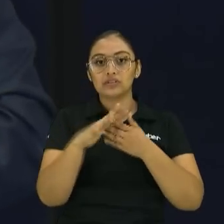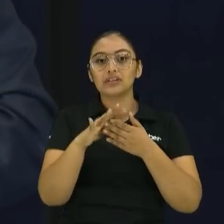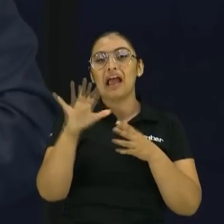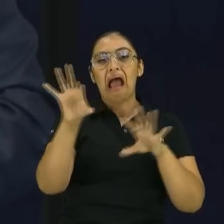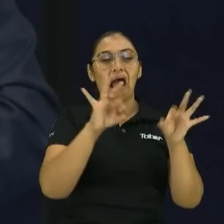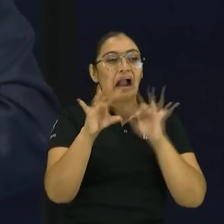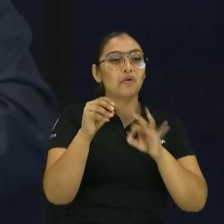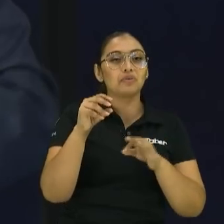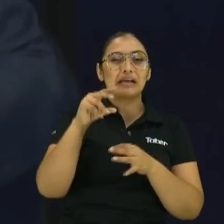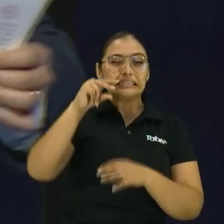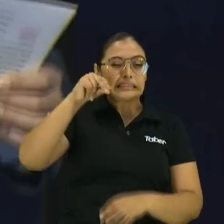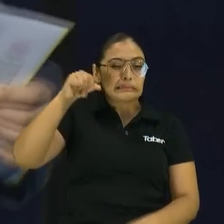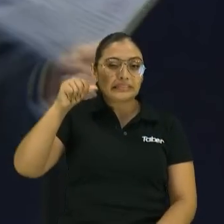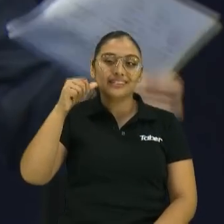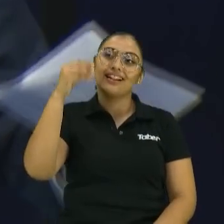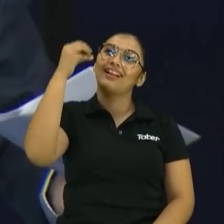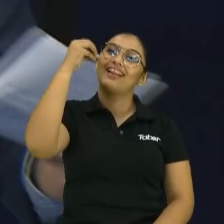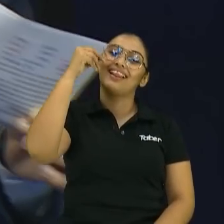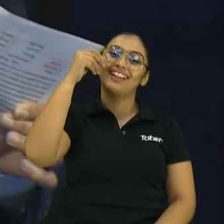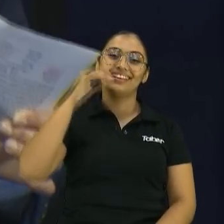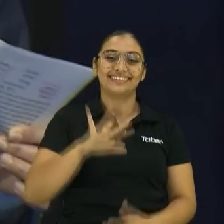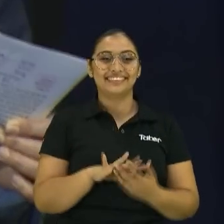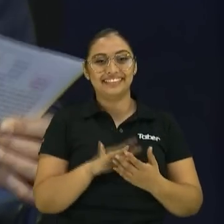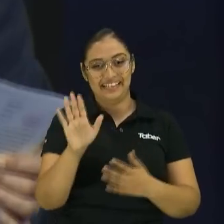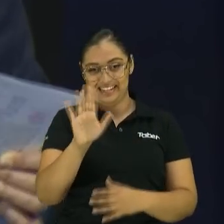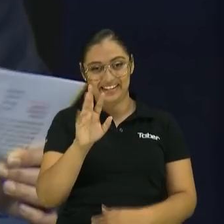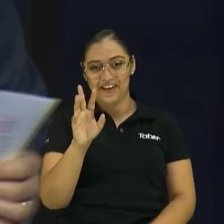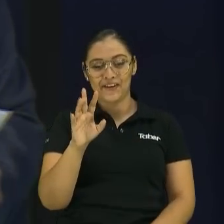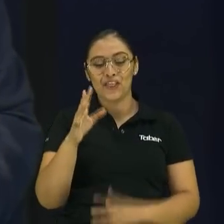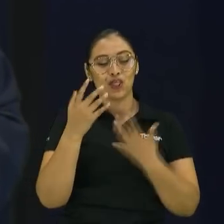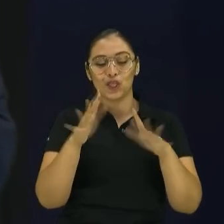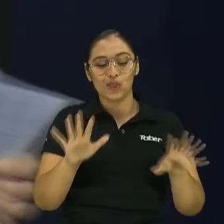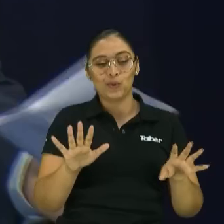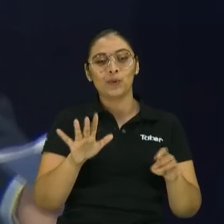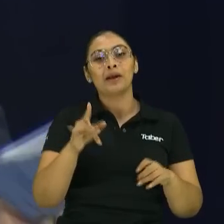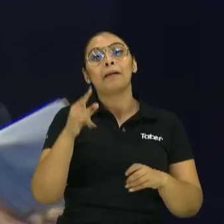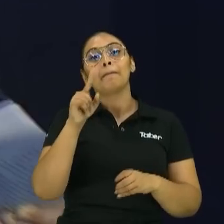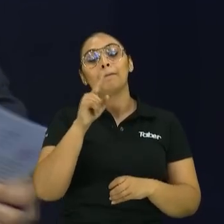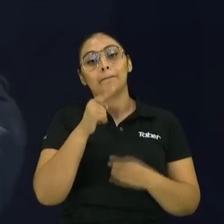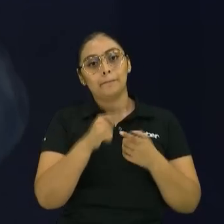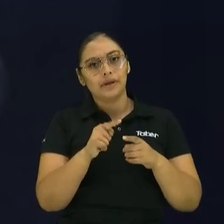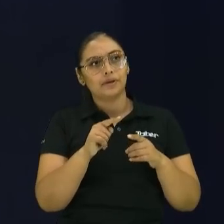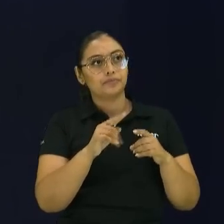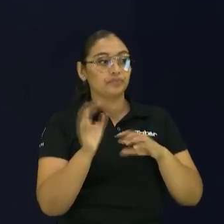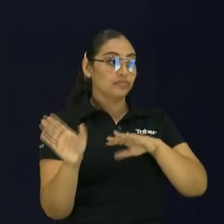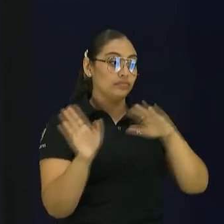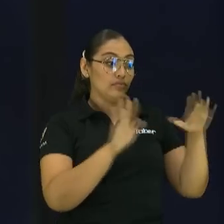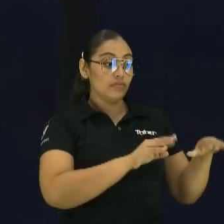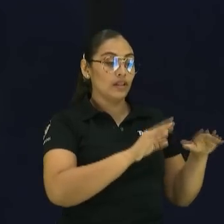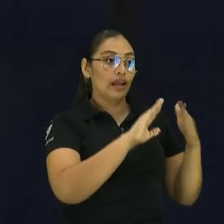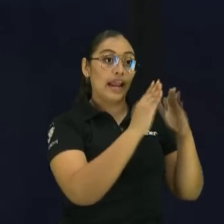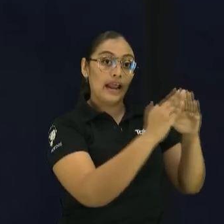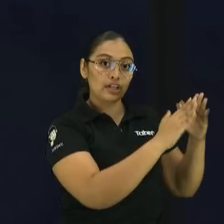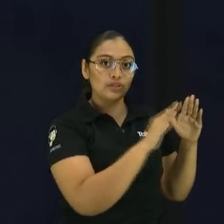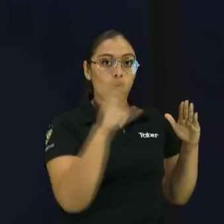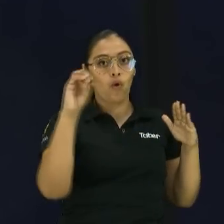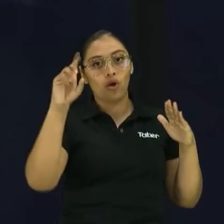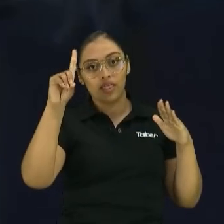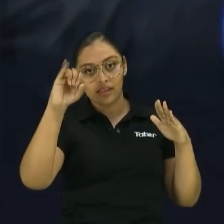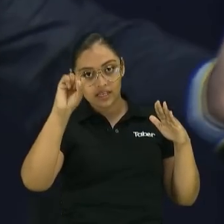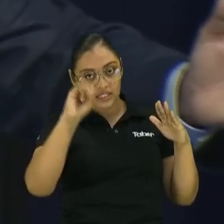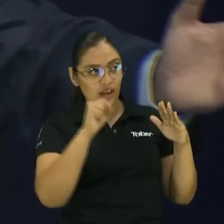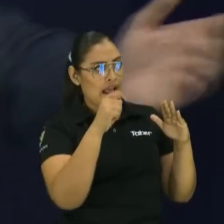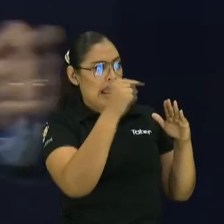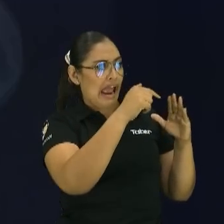le dicen a uno no son de normal y es recomendable pero Ellos tenían ungüento y ellos creían que usando estos ungüentos y con